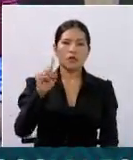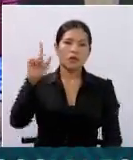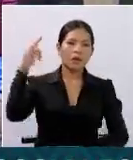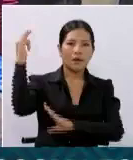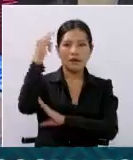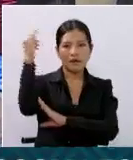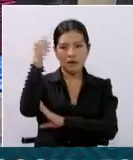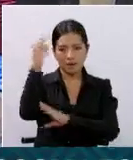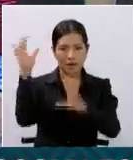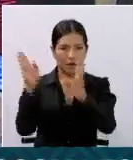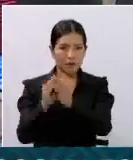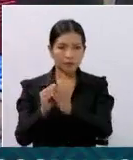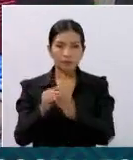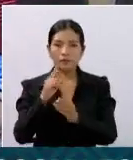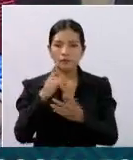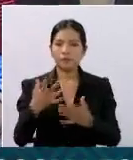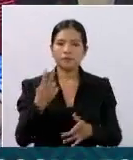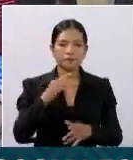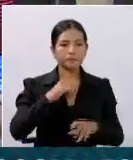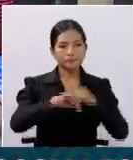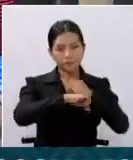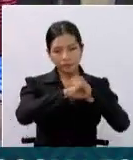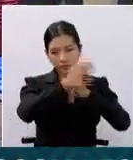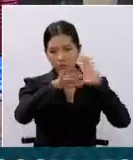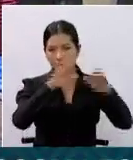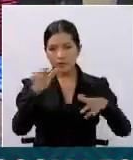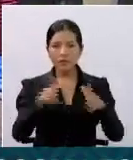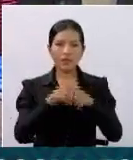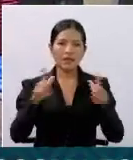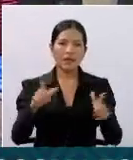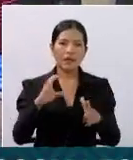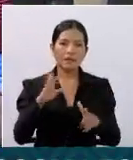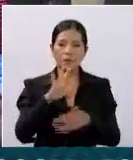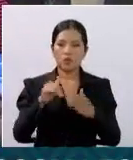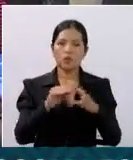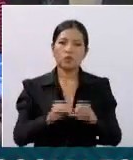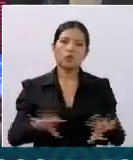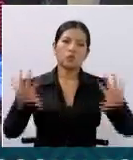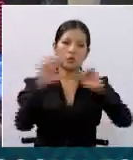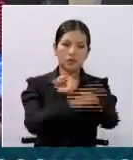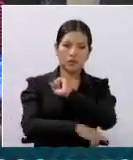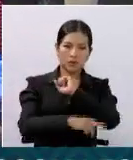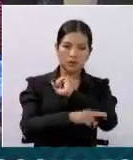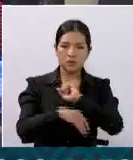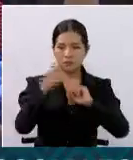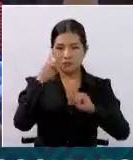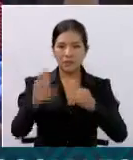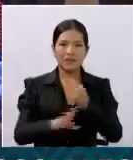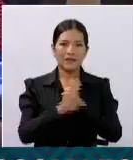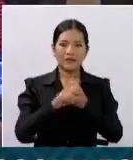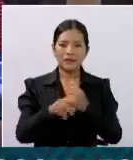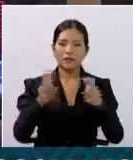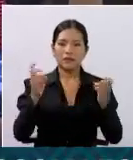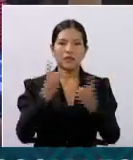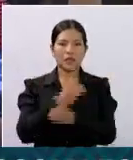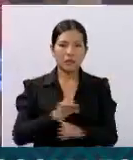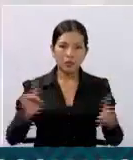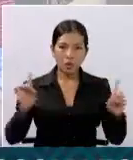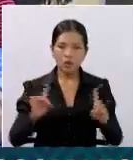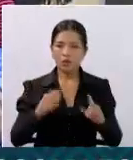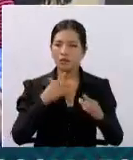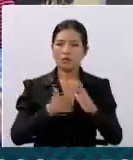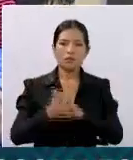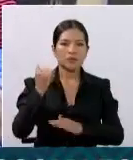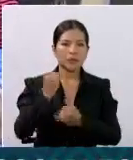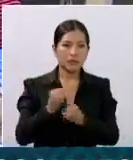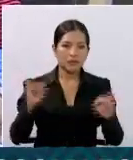nuestro gran Cabildo Plurinacional de las Organizaciones Sociales en defensa de la democracia, la soberanía y la recuperación